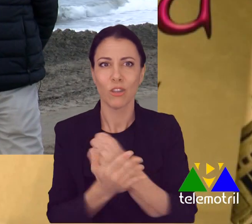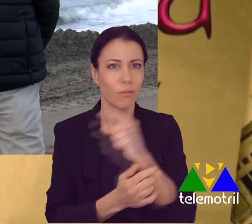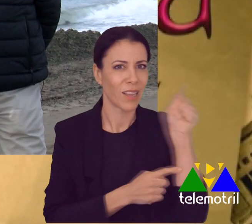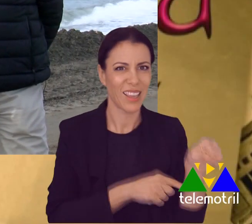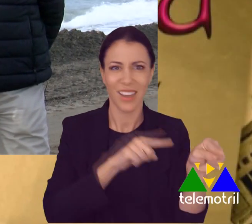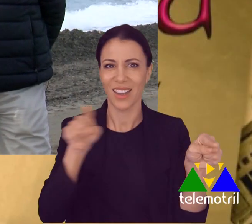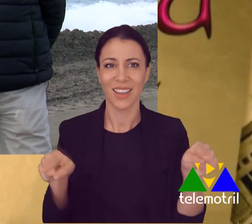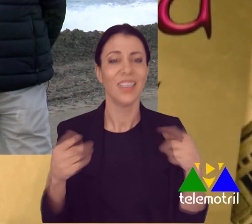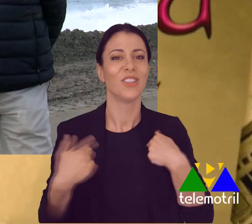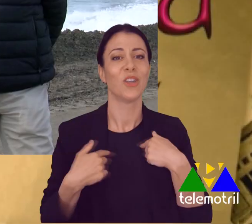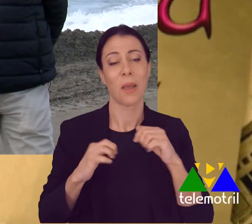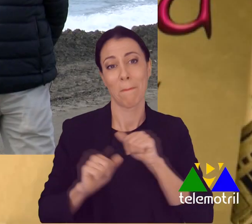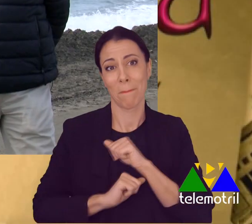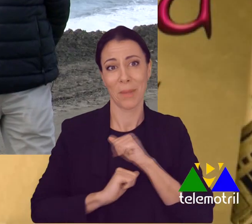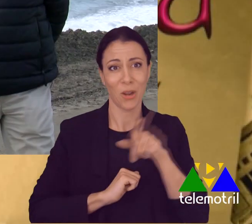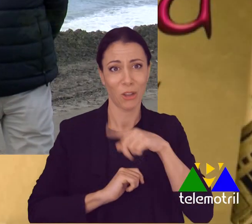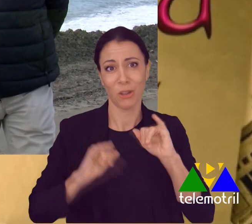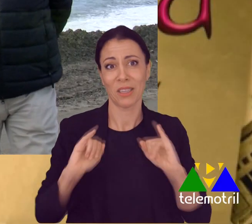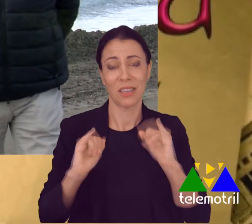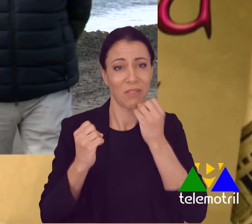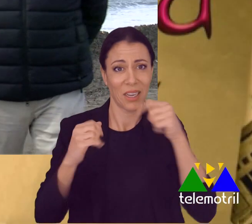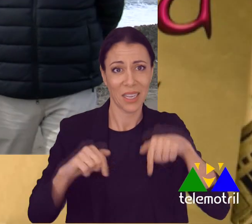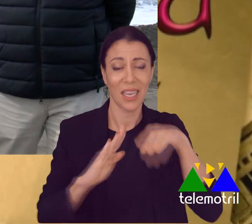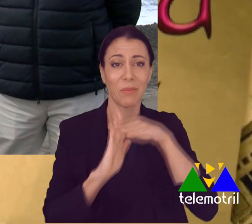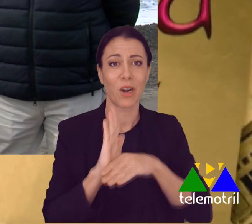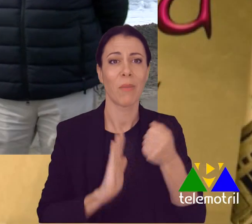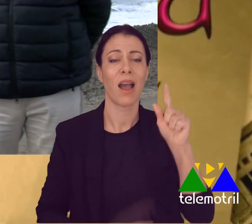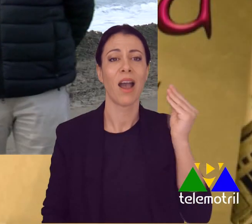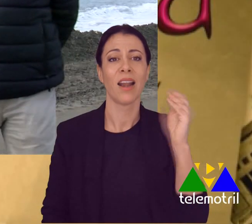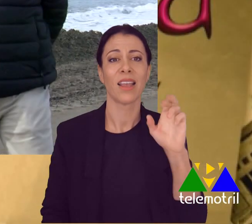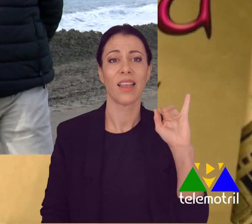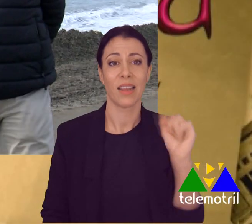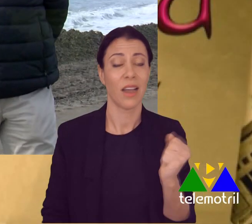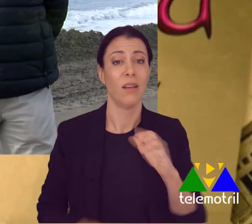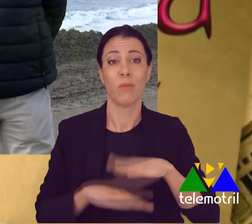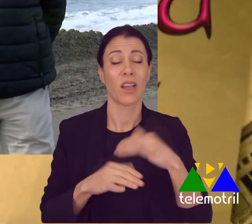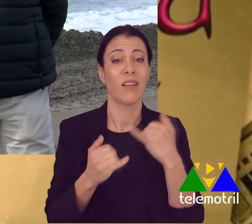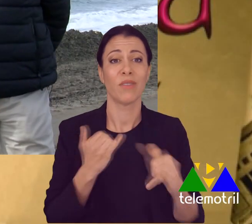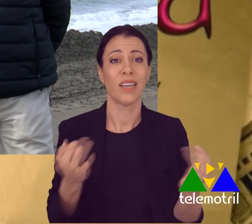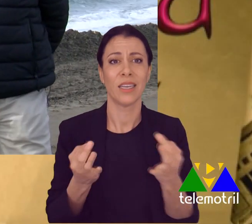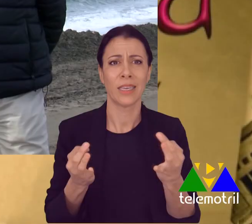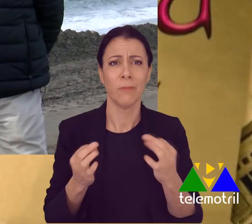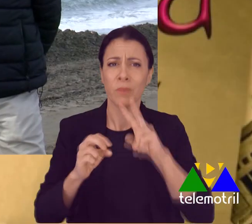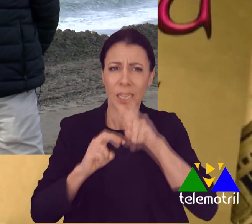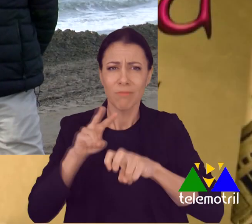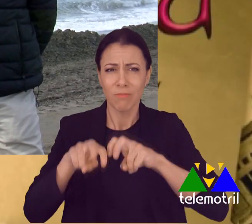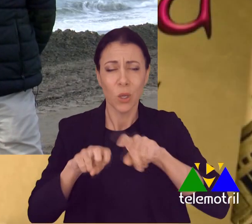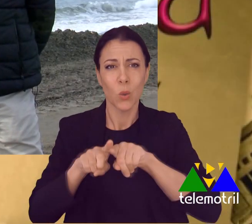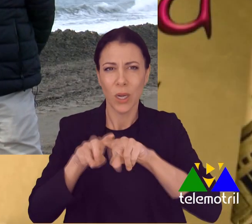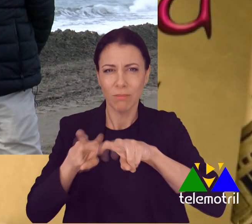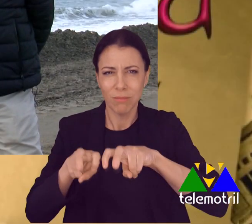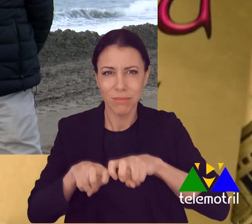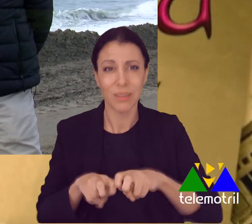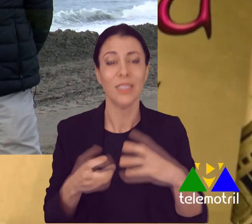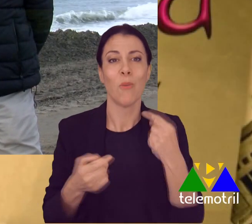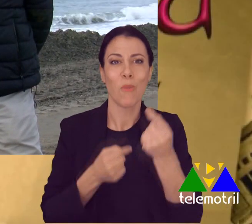punta. Espero que se hayan entretenido un poquito aquí con nosotros en este programa de la Alquería, donde al fin y al cabo vamos escarbando, como yo decía, y vamos rascando